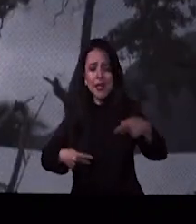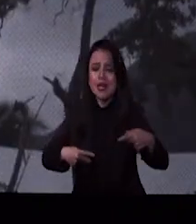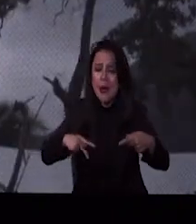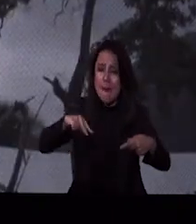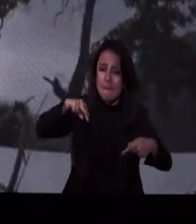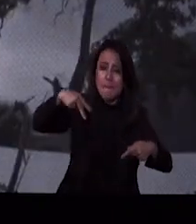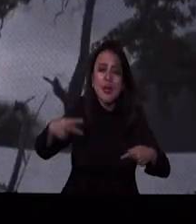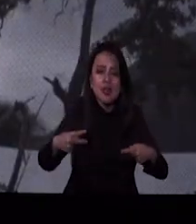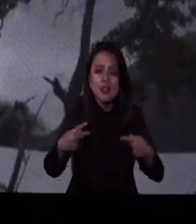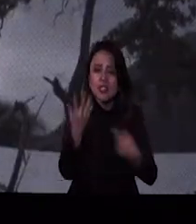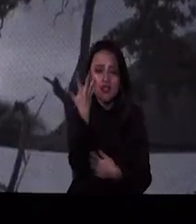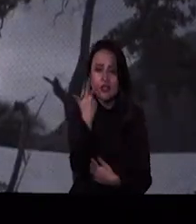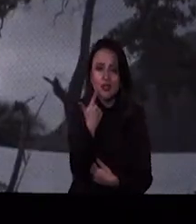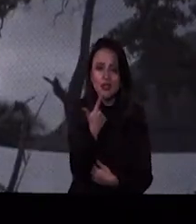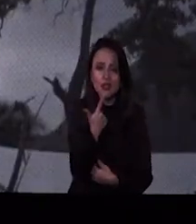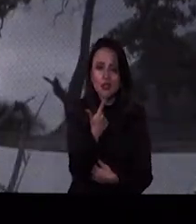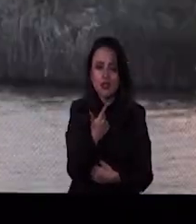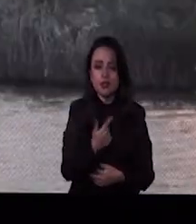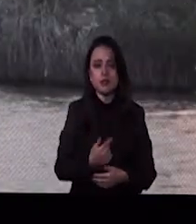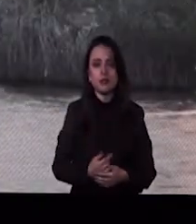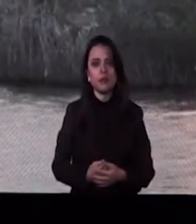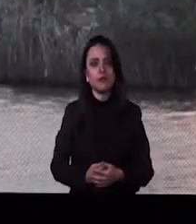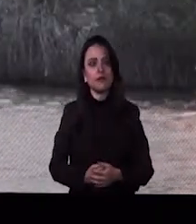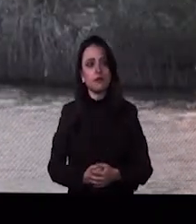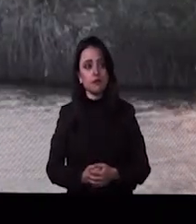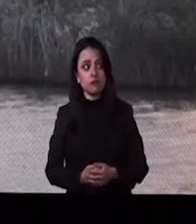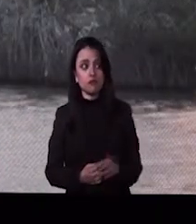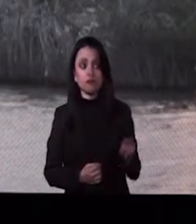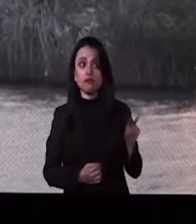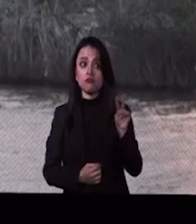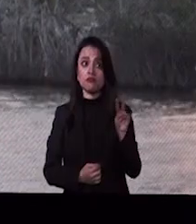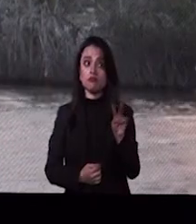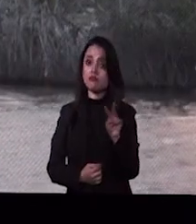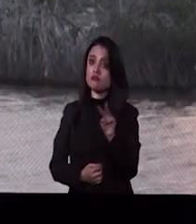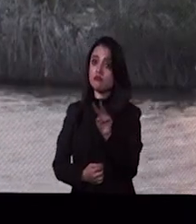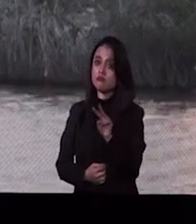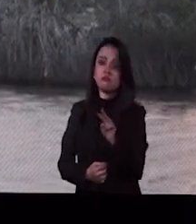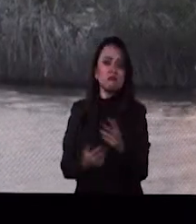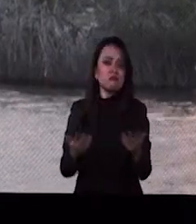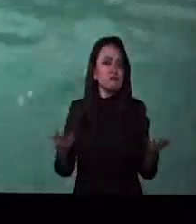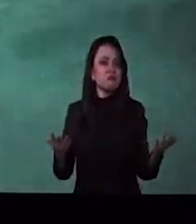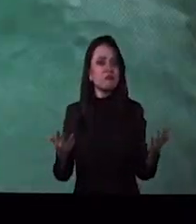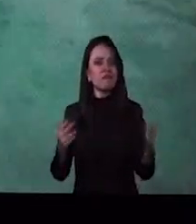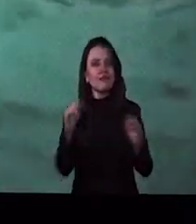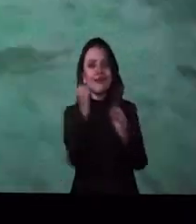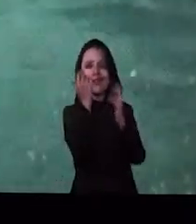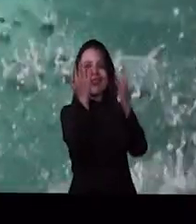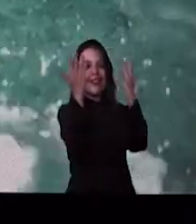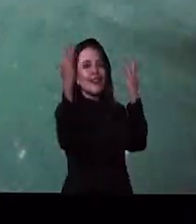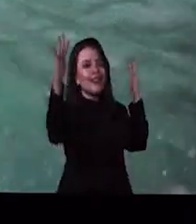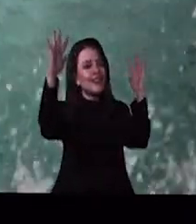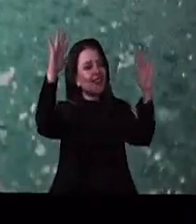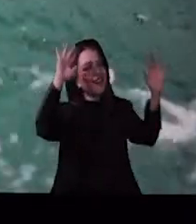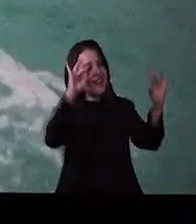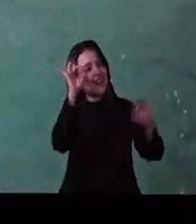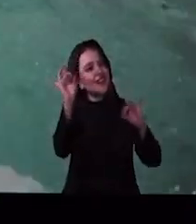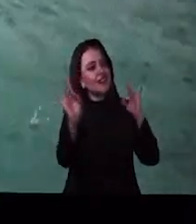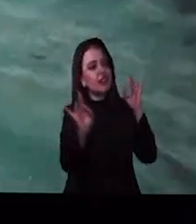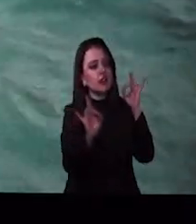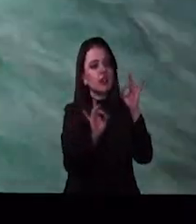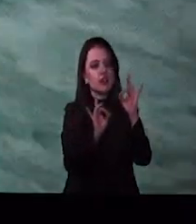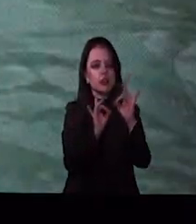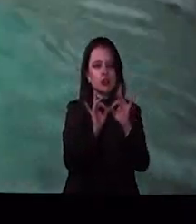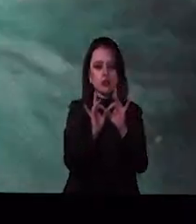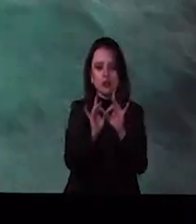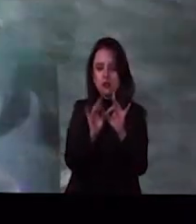día. Las islas fueron vistas desde siempre como un paraíso donde todo estaba perfecto. Me resulta que